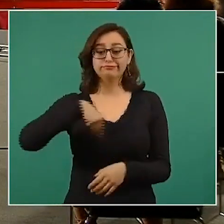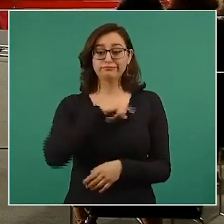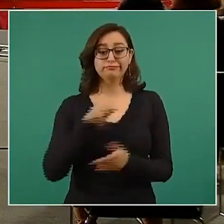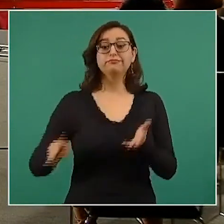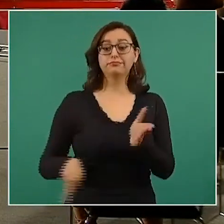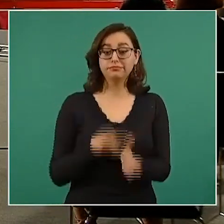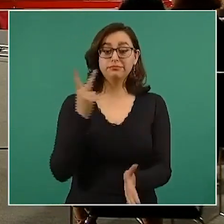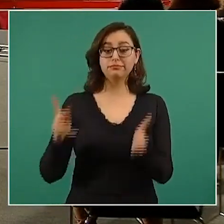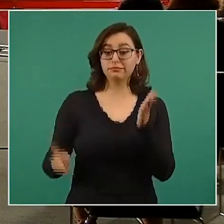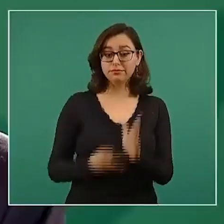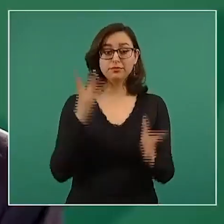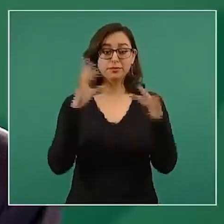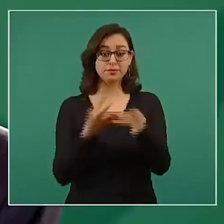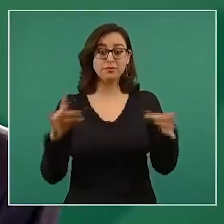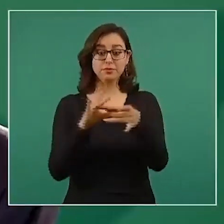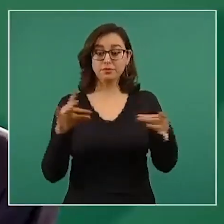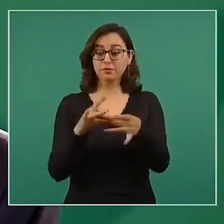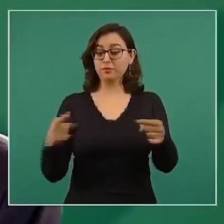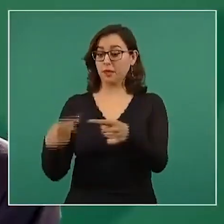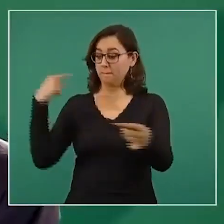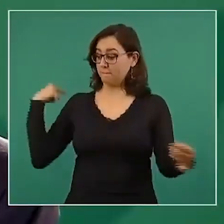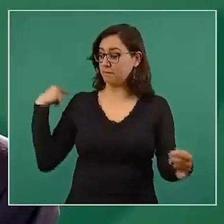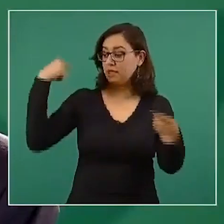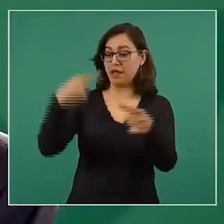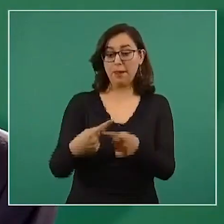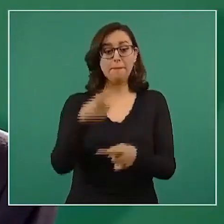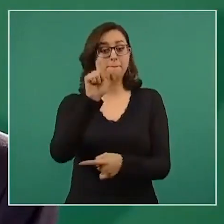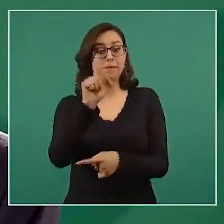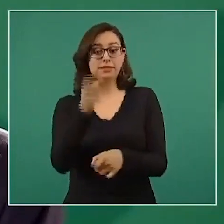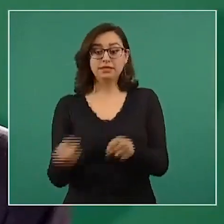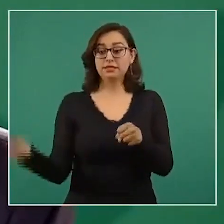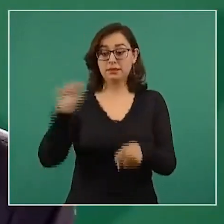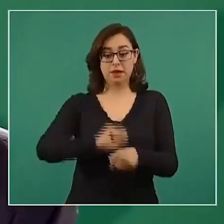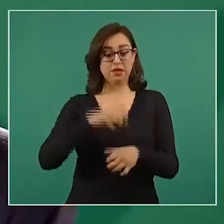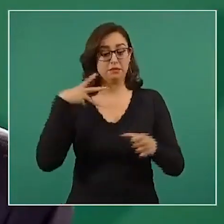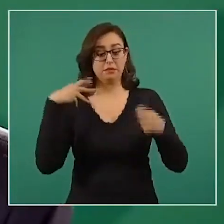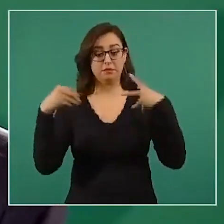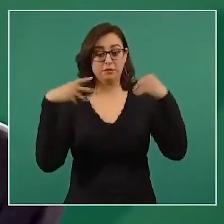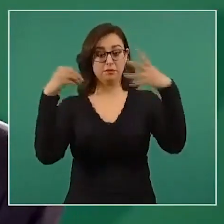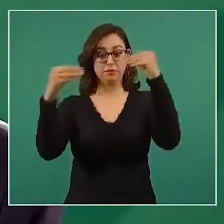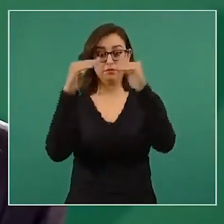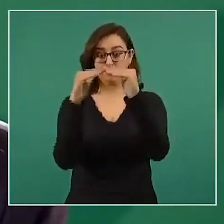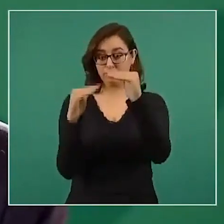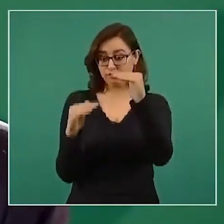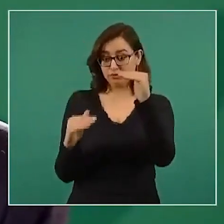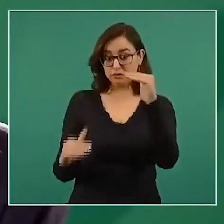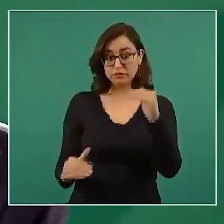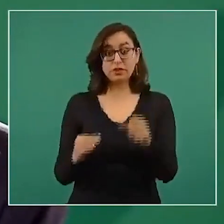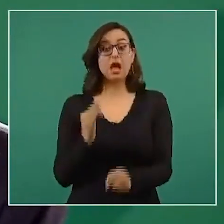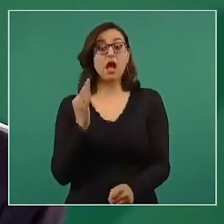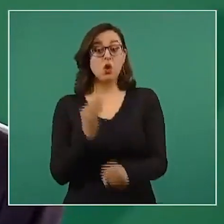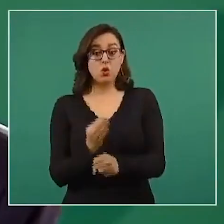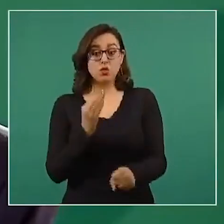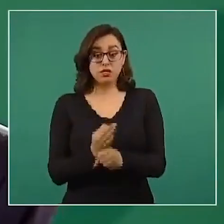como lo hemos dicho a lo largo de estas 20 semanas consecutivas de reducción de la epidemia y en la que estamos viviendo en este momento donde nos encontramos